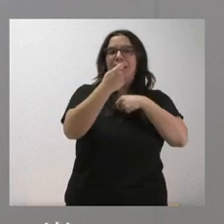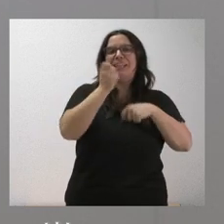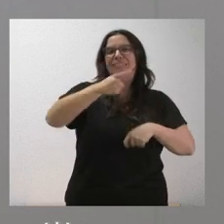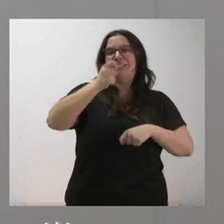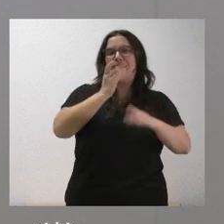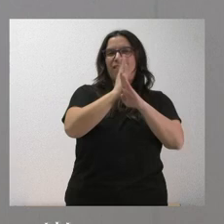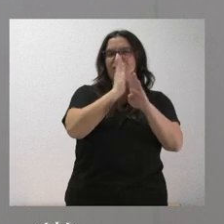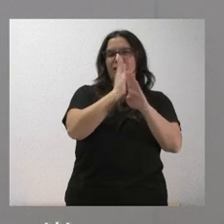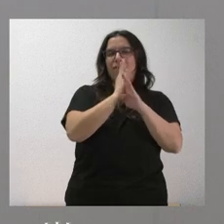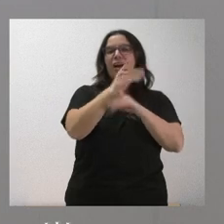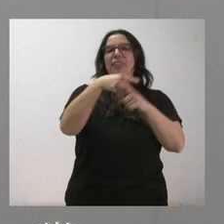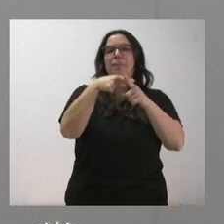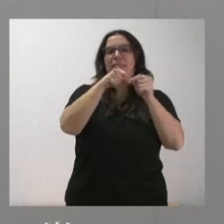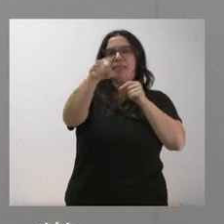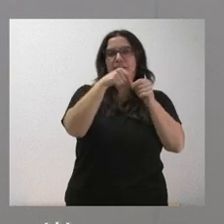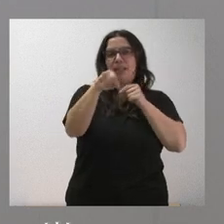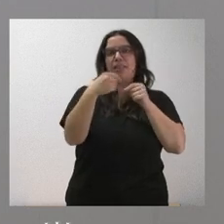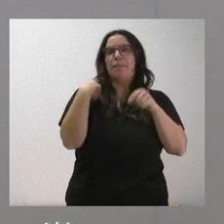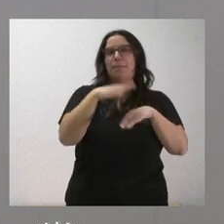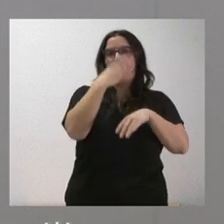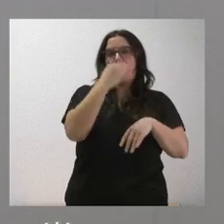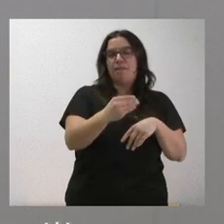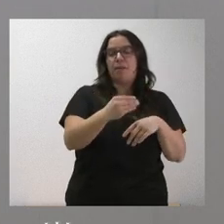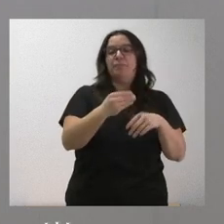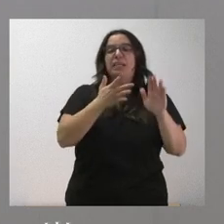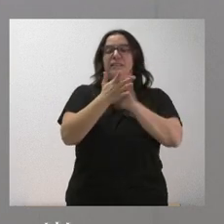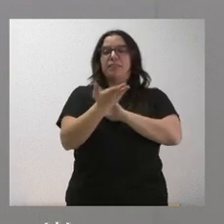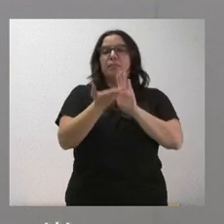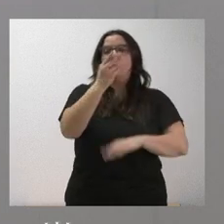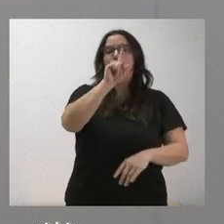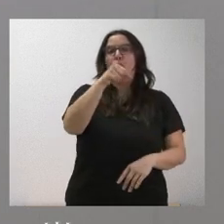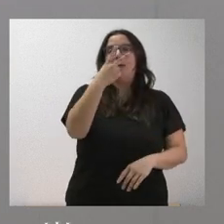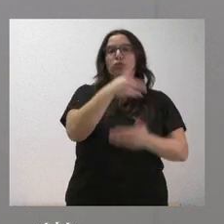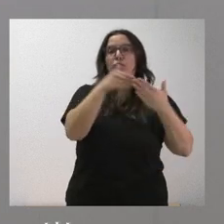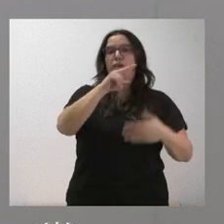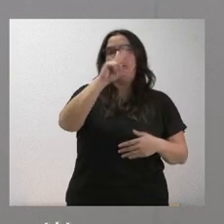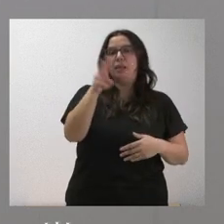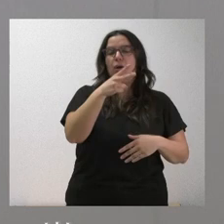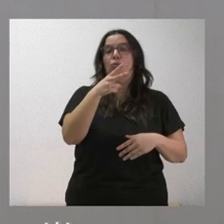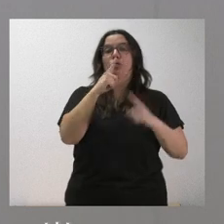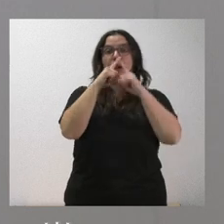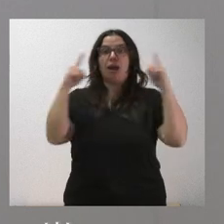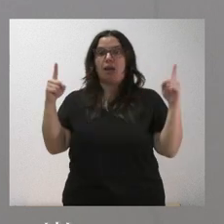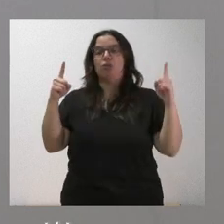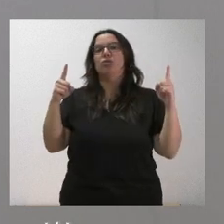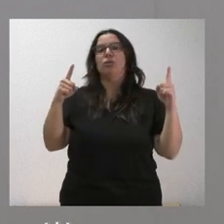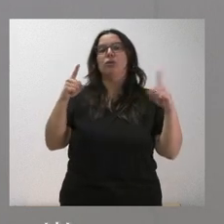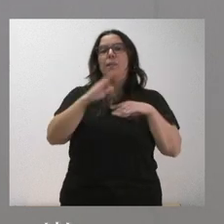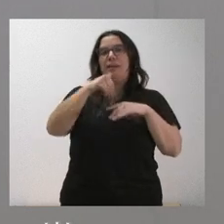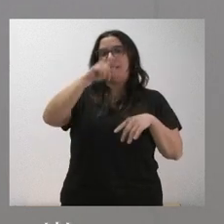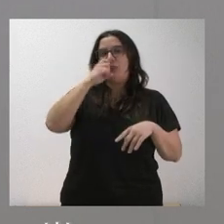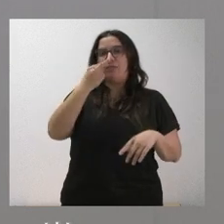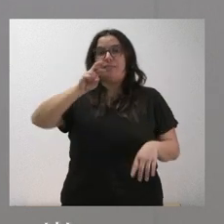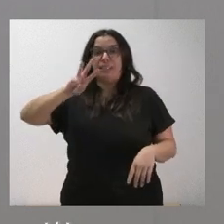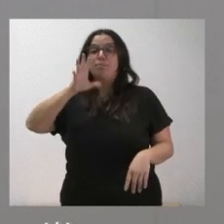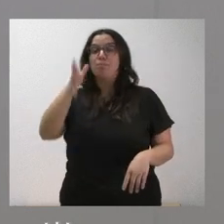de media distancia en la alta velocidad hay un incremento por tanto de 1,2 millones de euros en la anualidad este año 2023 como